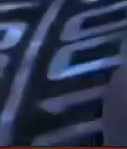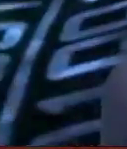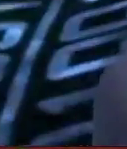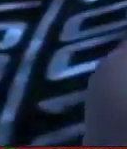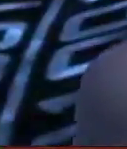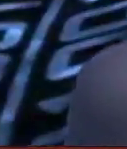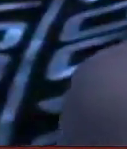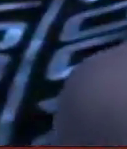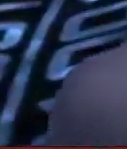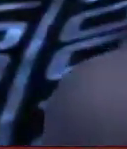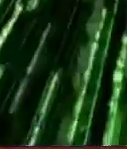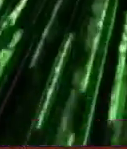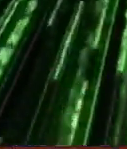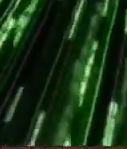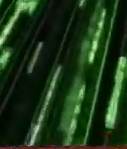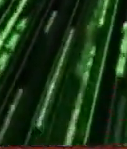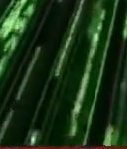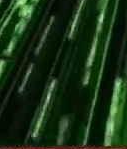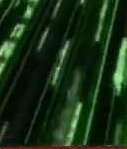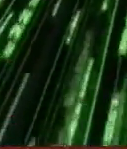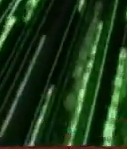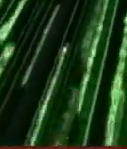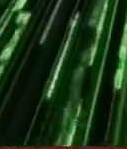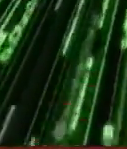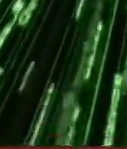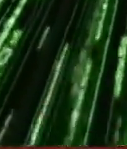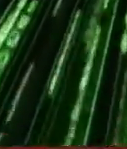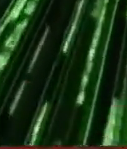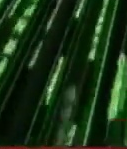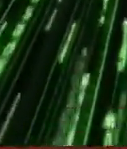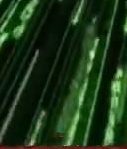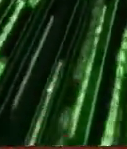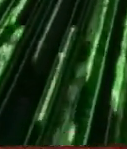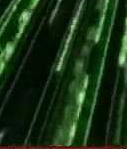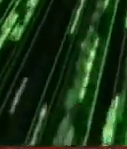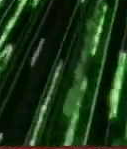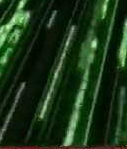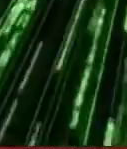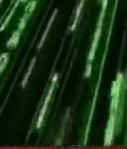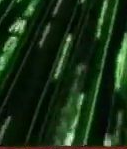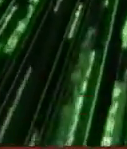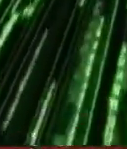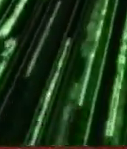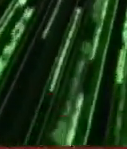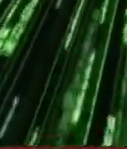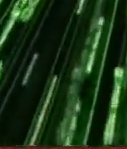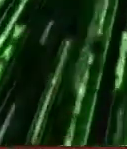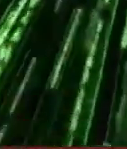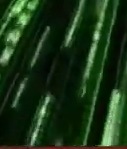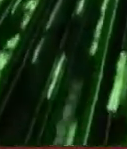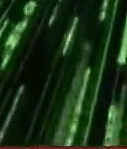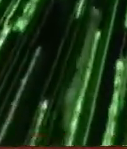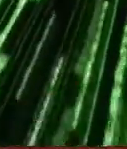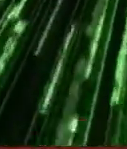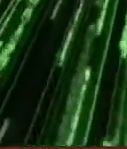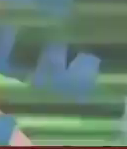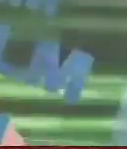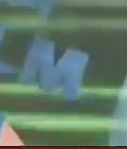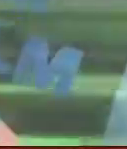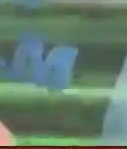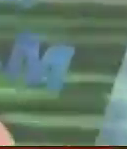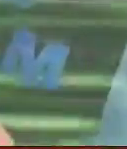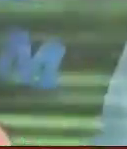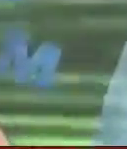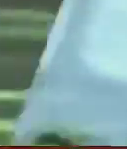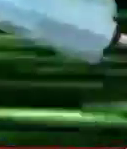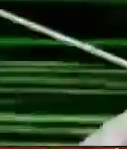muchísima confianza actualmente. Y es que de acuerdo con el blog sobre tecnología Gizmondo, un ex trabajador de Facebook asegura